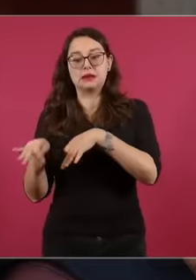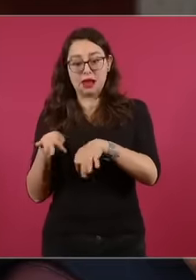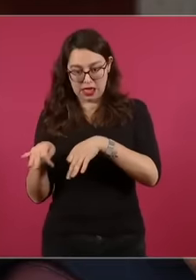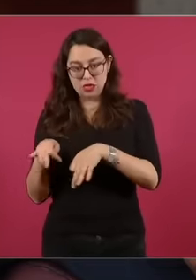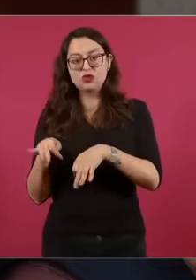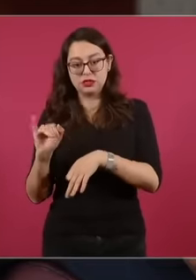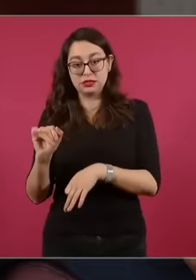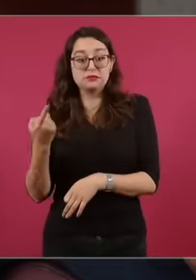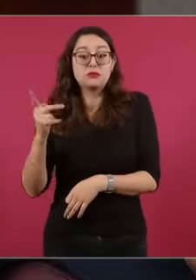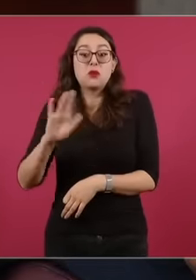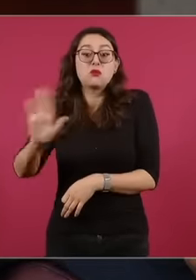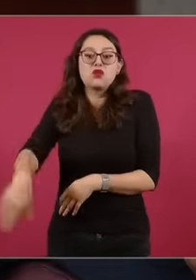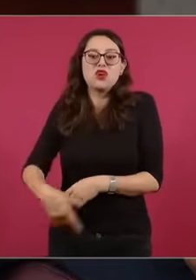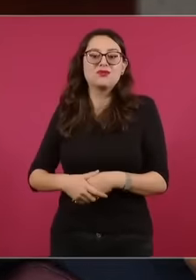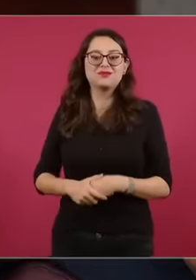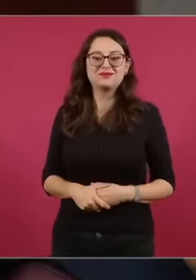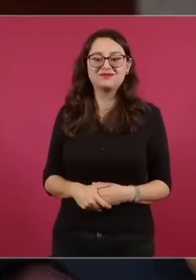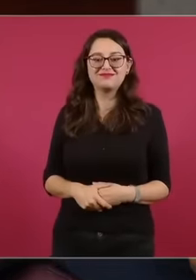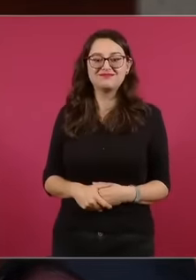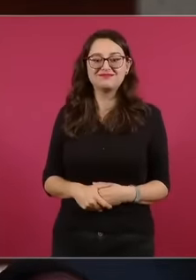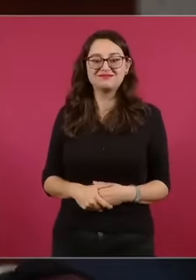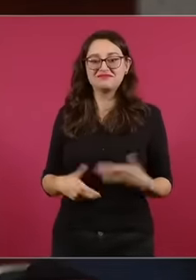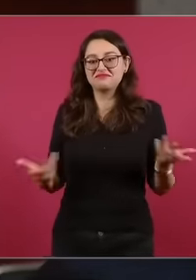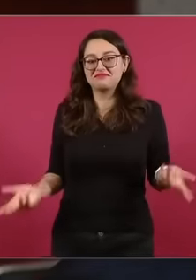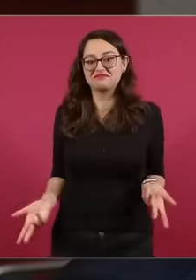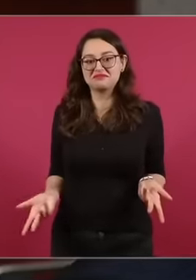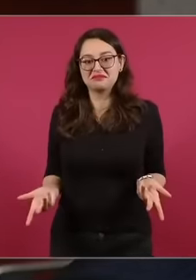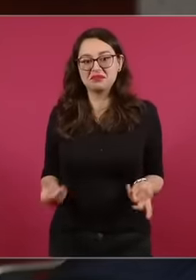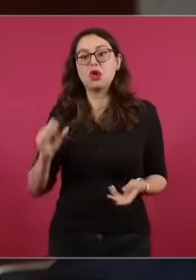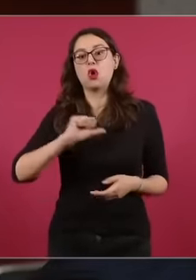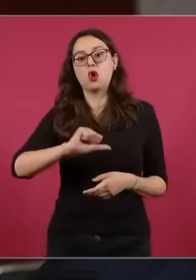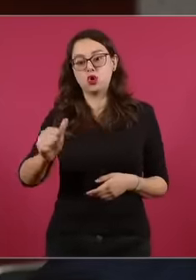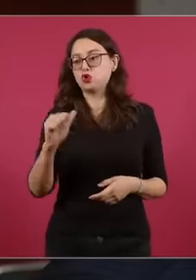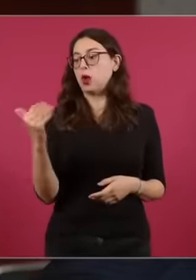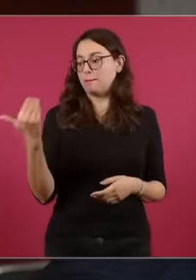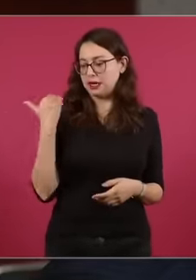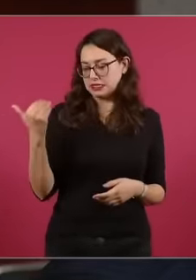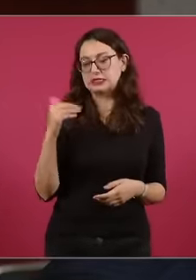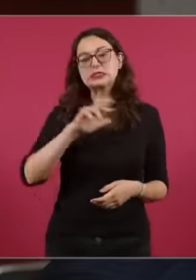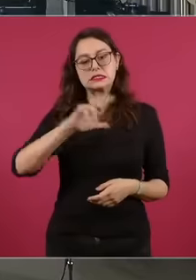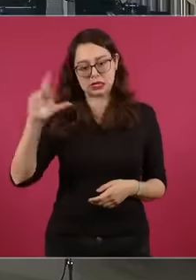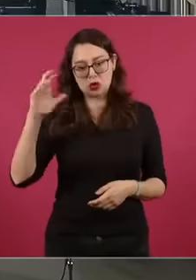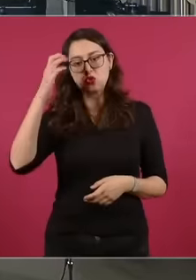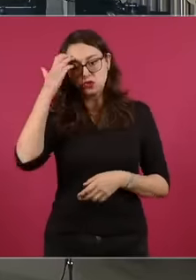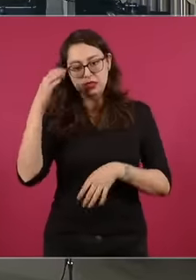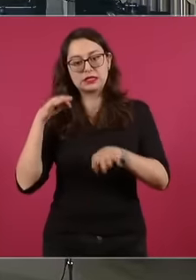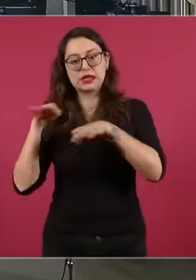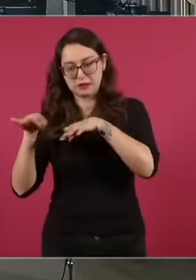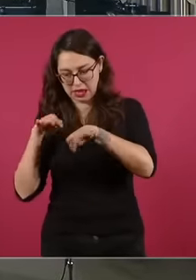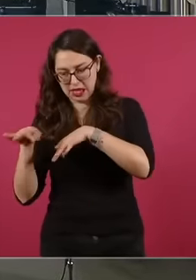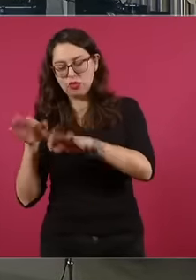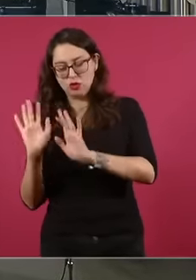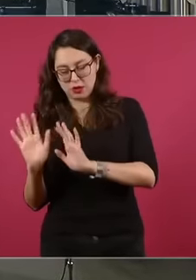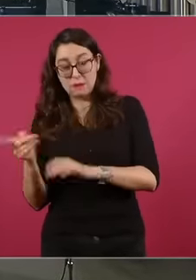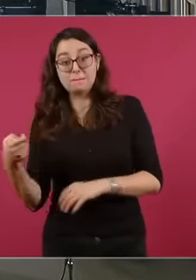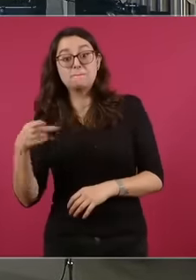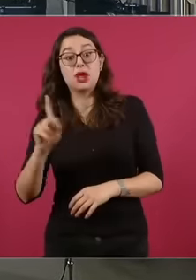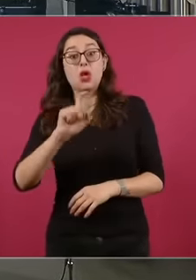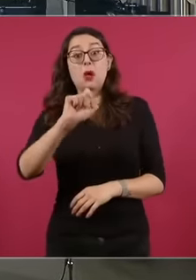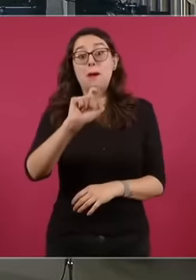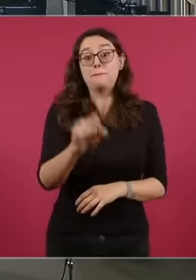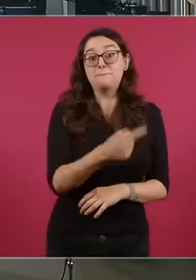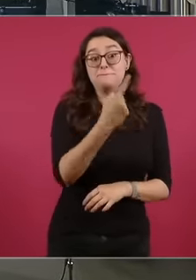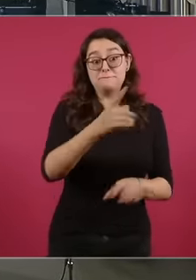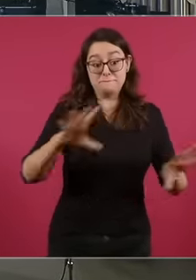muerto. Entonces, y hay otro que también le acaban de reconocer, pero estos otros 21 que se fueron en conjunto